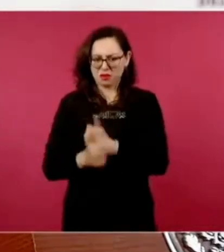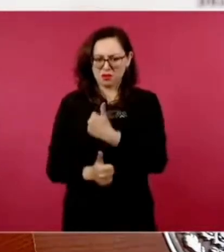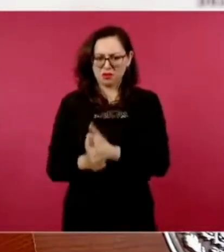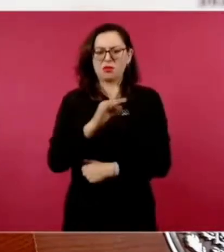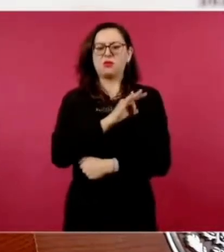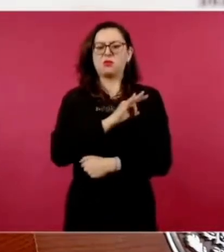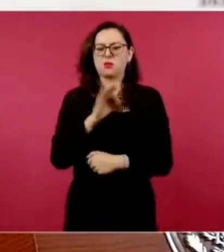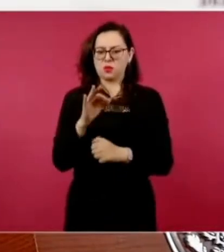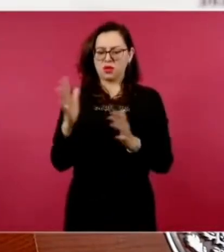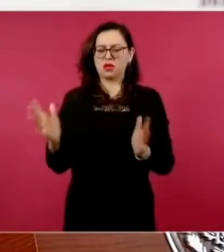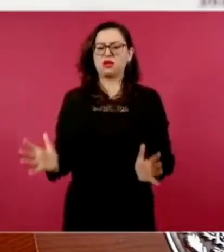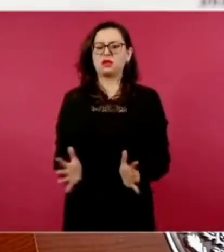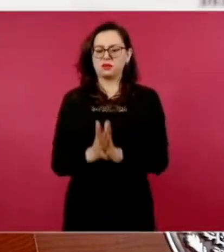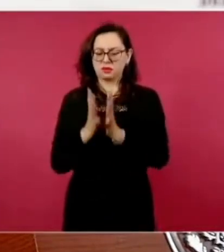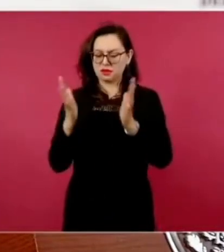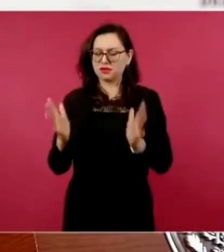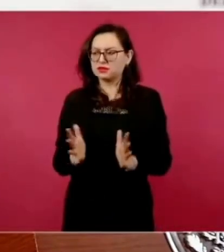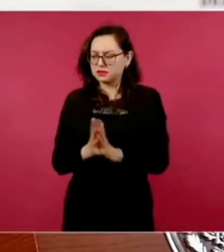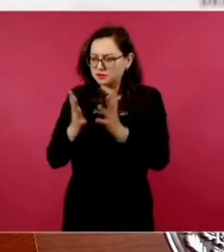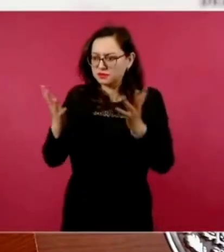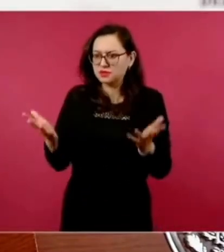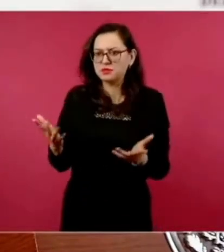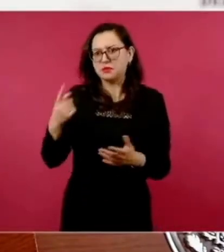ya nosotros estamos haciendo una propuesta,